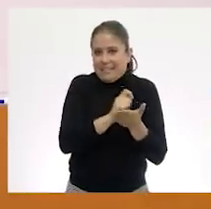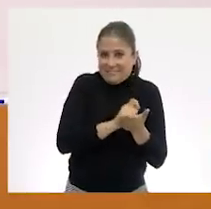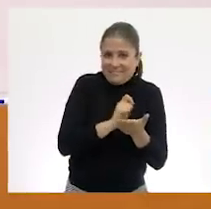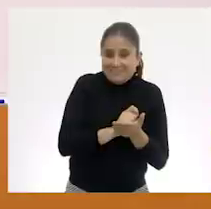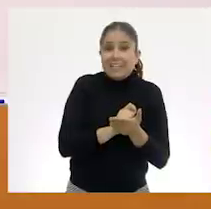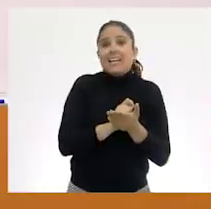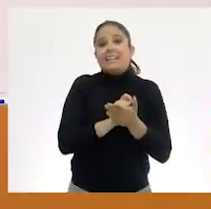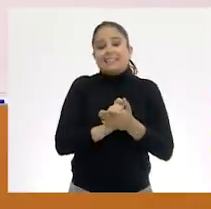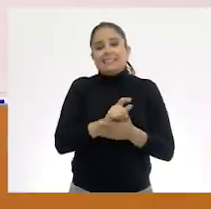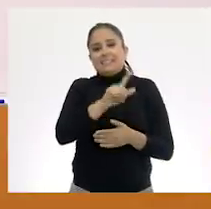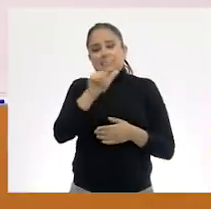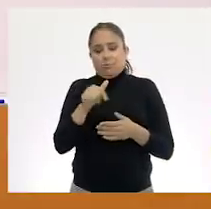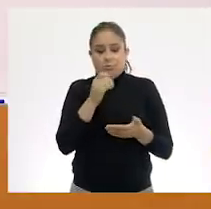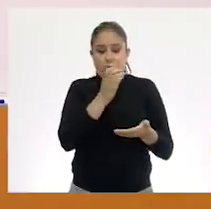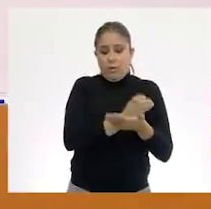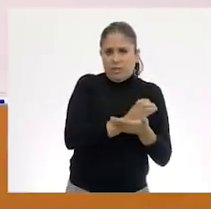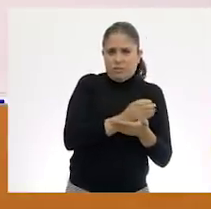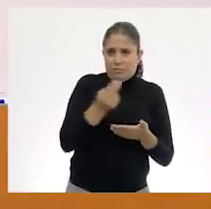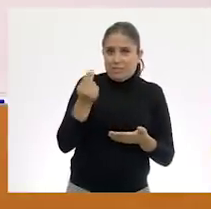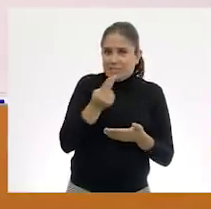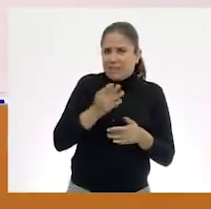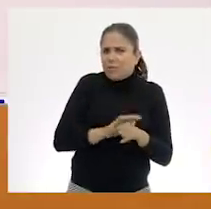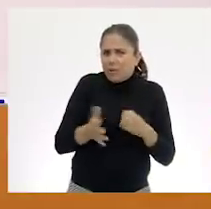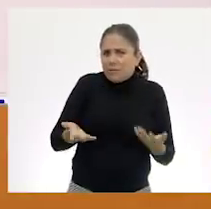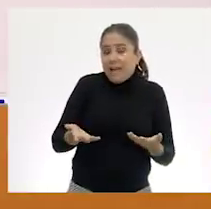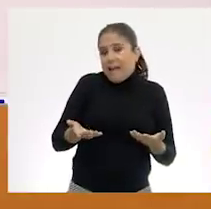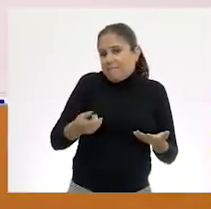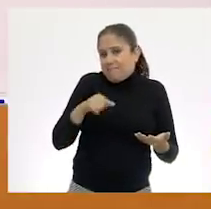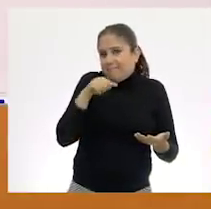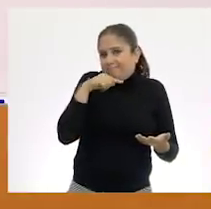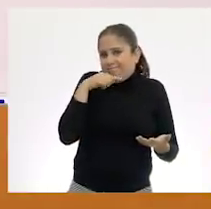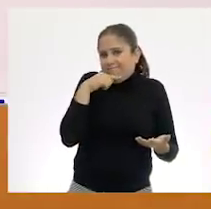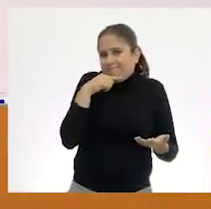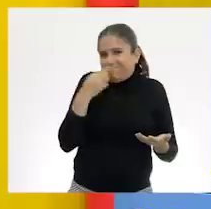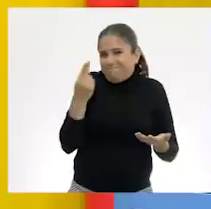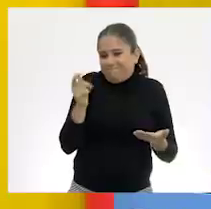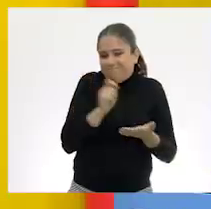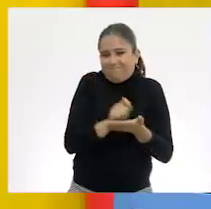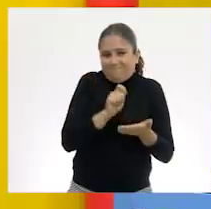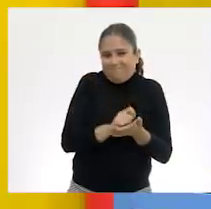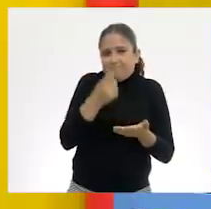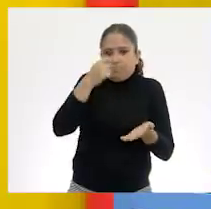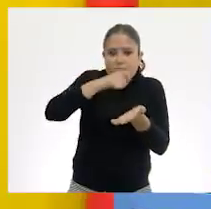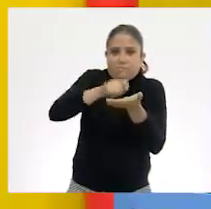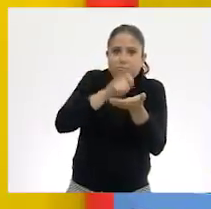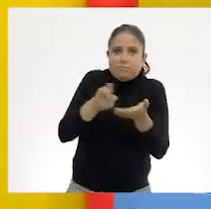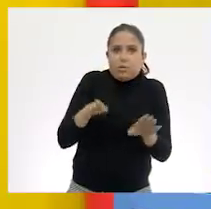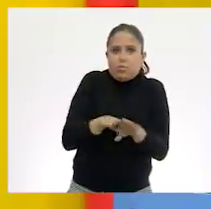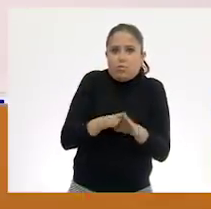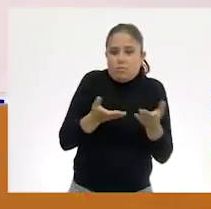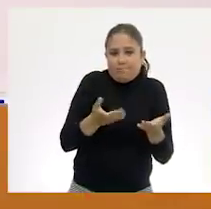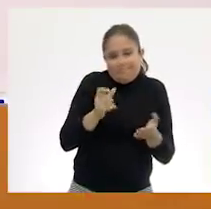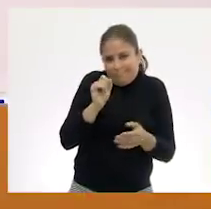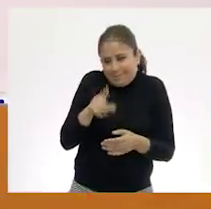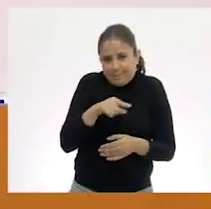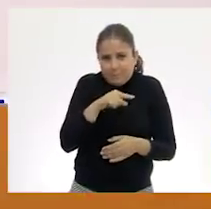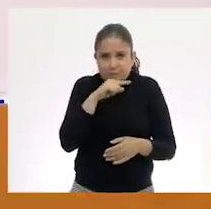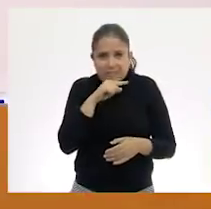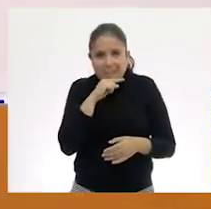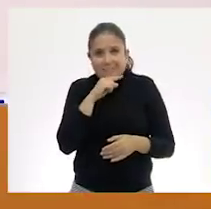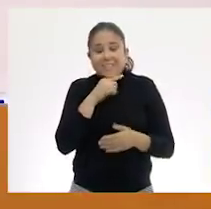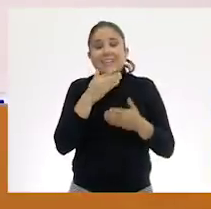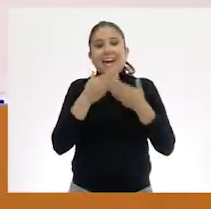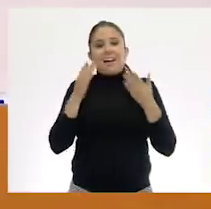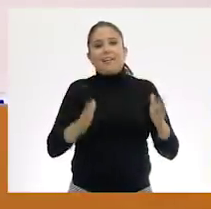Y desde luego, para ese cuaderno, pues necesito un lápiz, porque si no, ¿con qué voy a escribir? Ahora, creo que